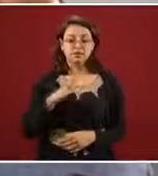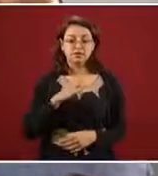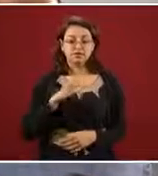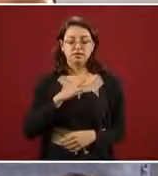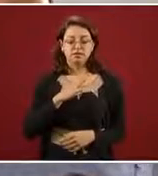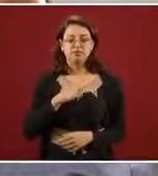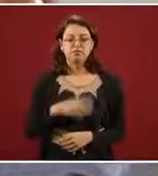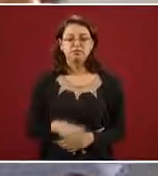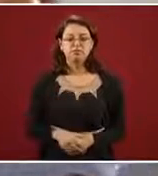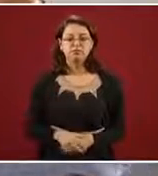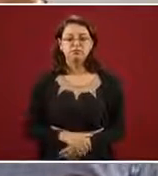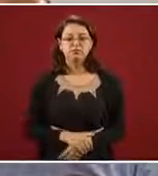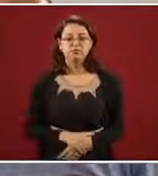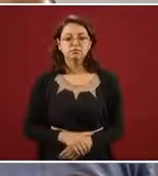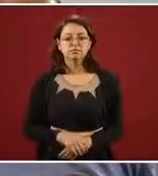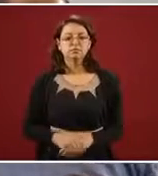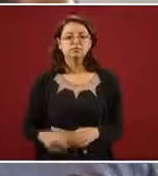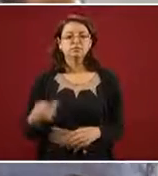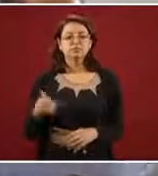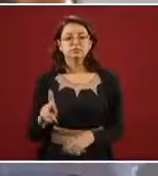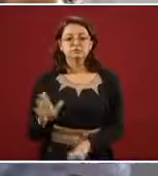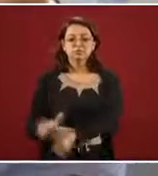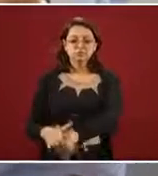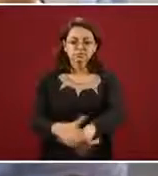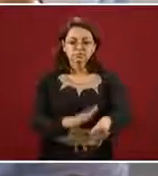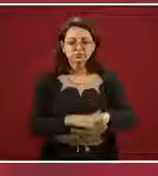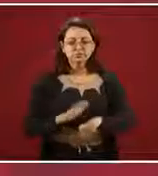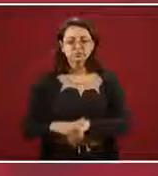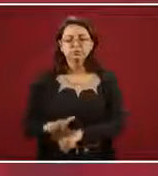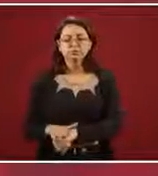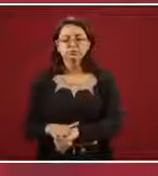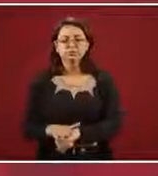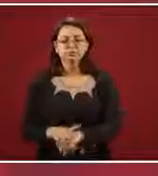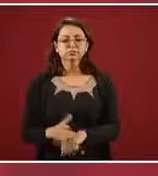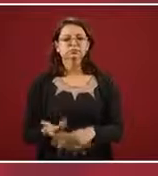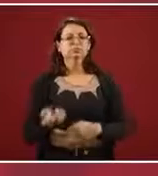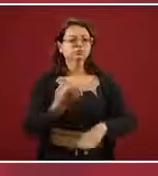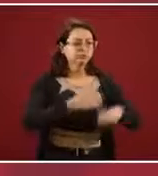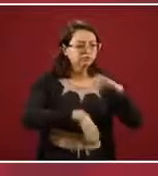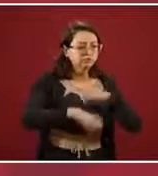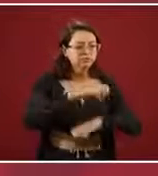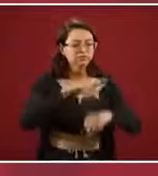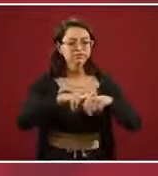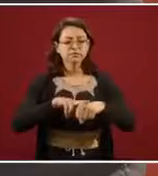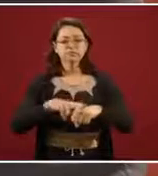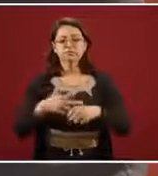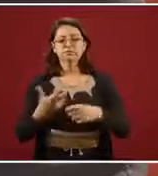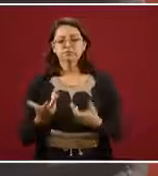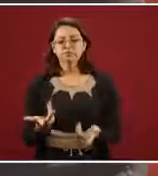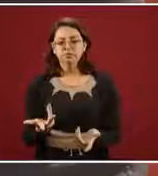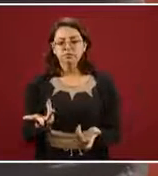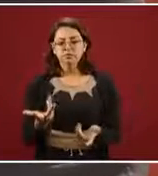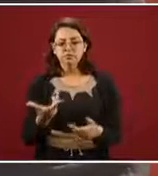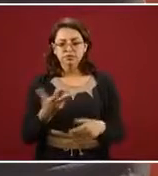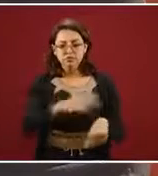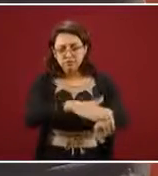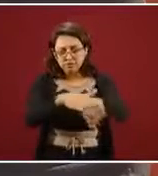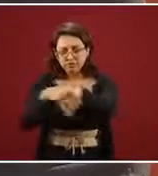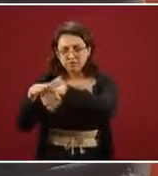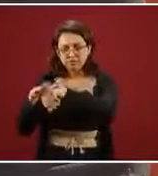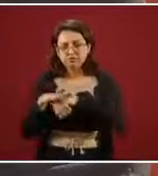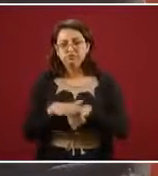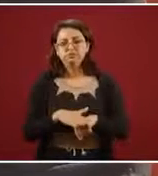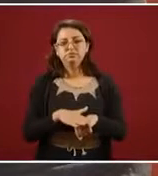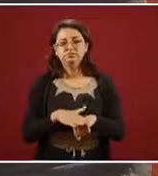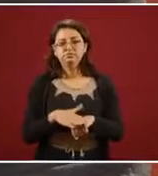Pero hacer un llamado, de todas maneras, a empresarios, a